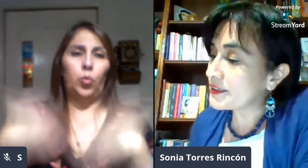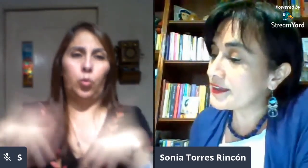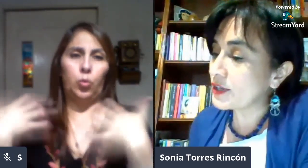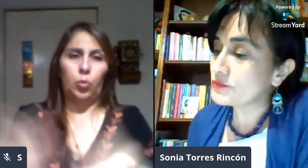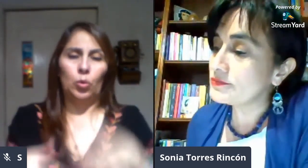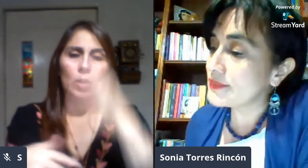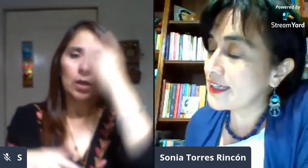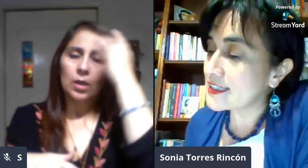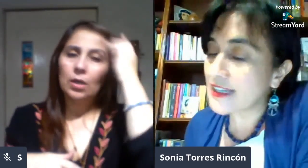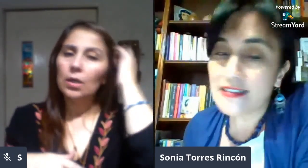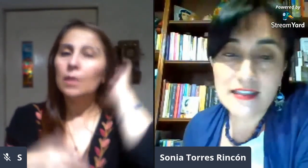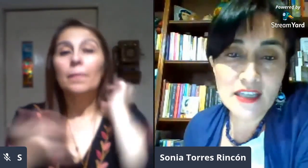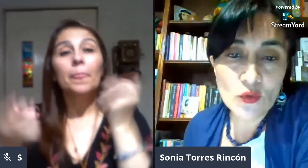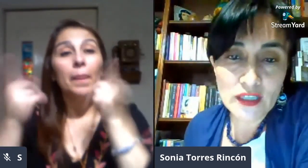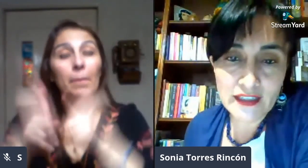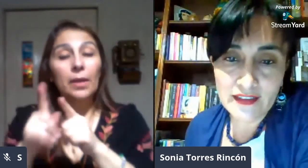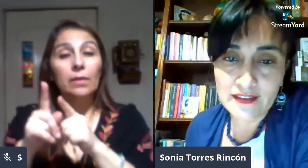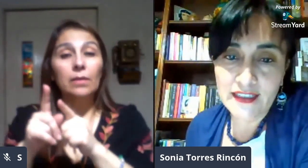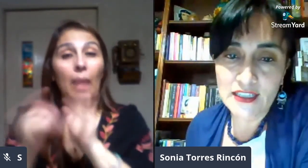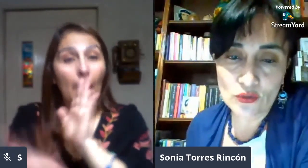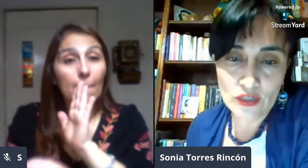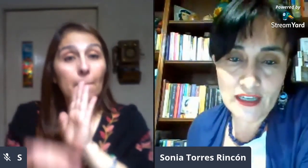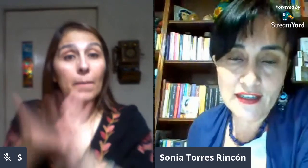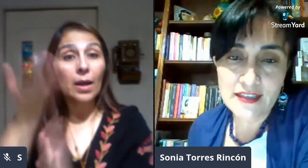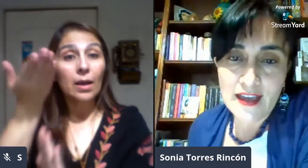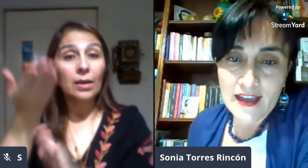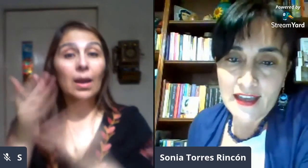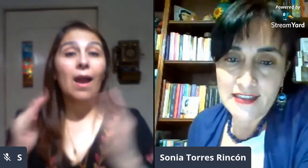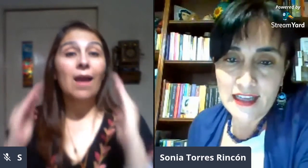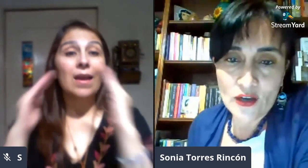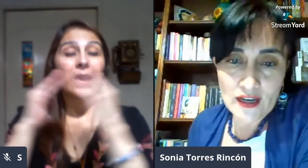han incrementado en las casas de igualdad, que son